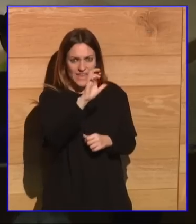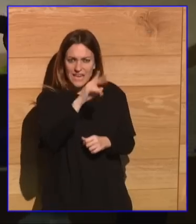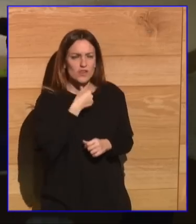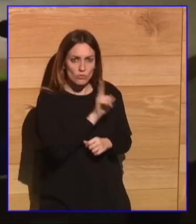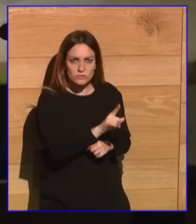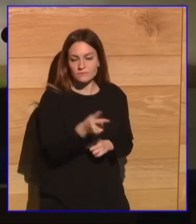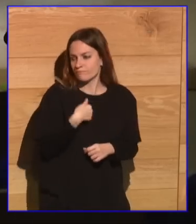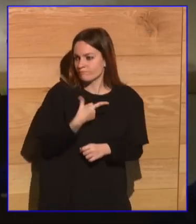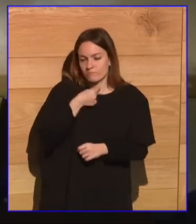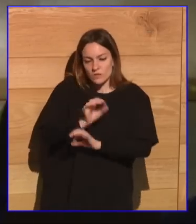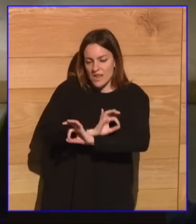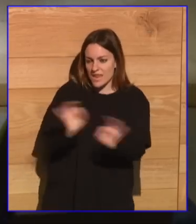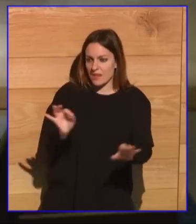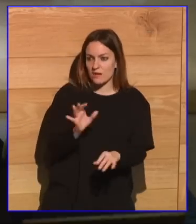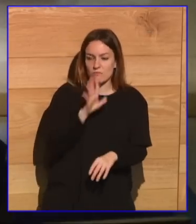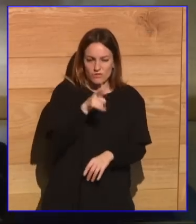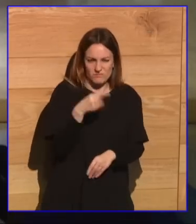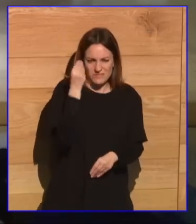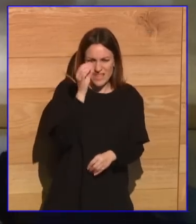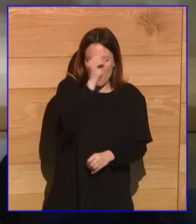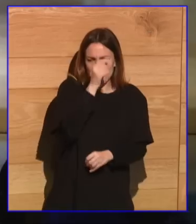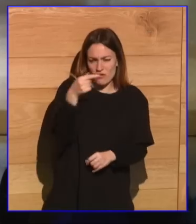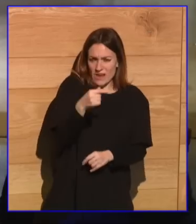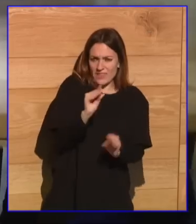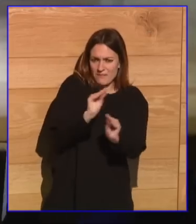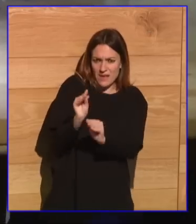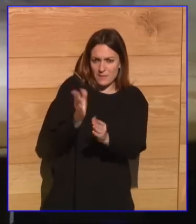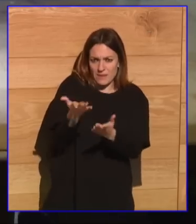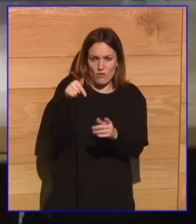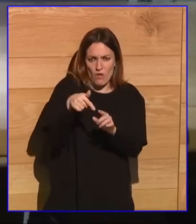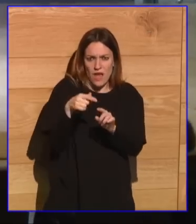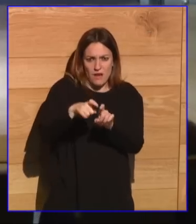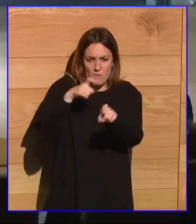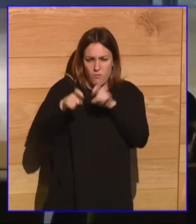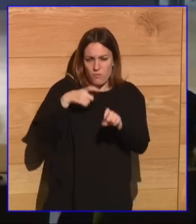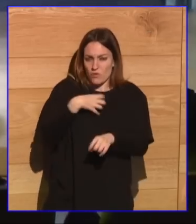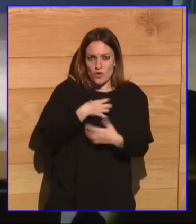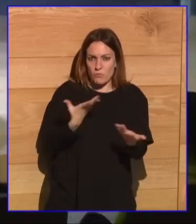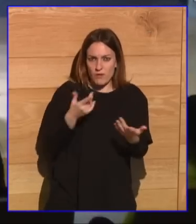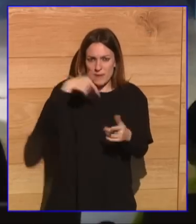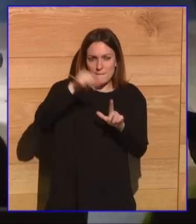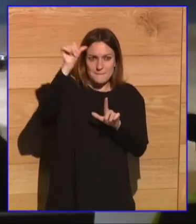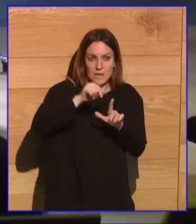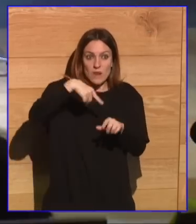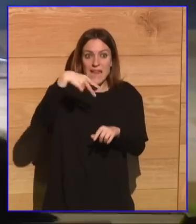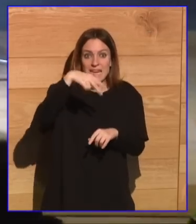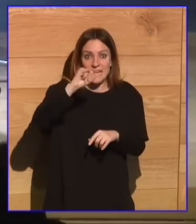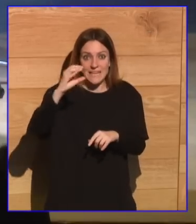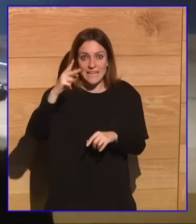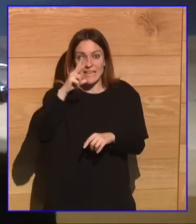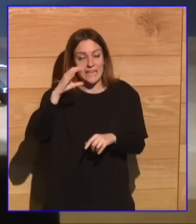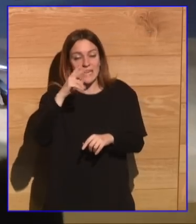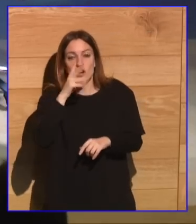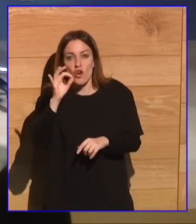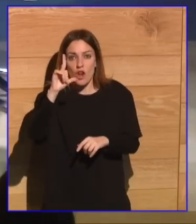teñido de su histrionismo de los últimos años, pero eso no puedes hacerlo hacia atrás, Javi. En esta peli está absolutamente magistral. Yo creo que él está